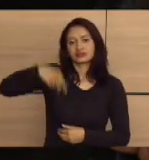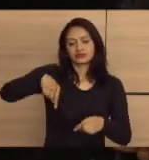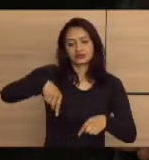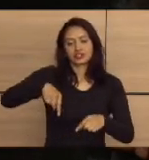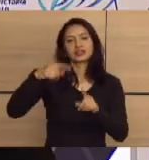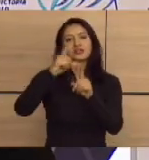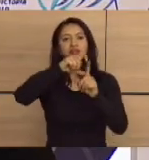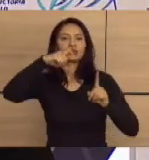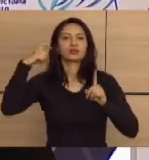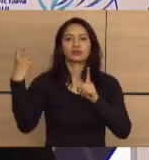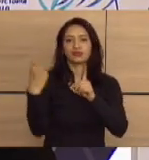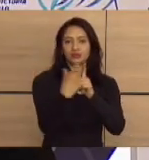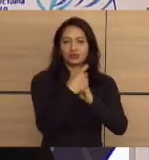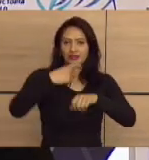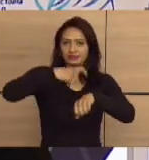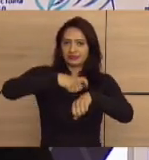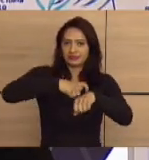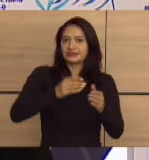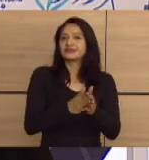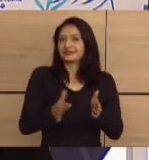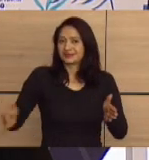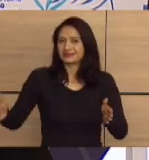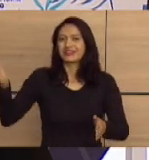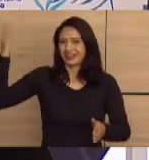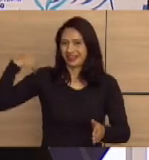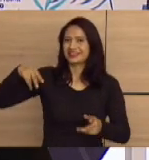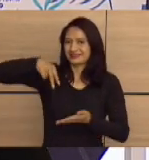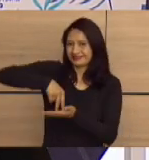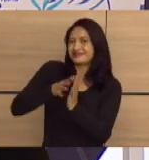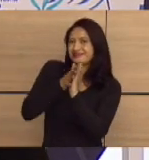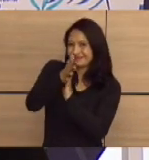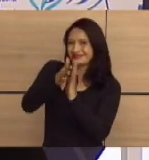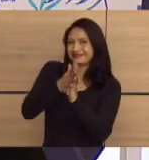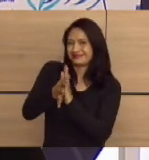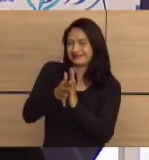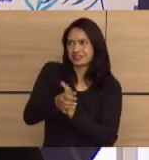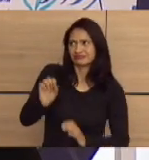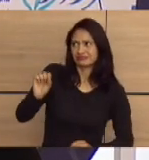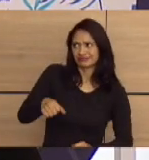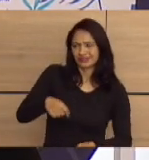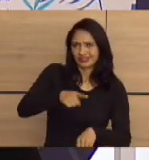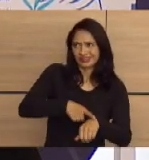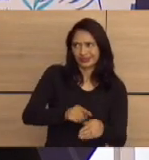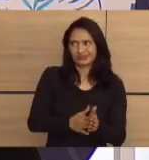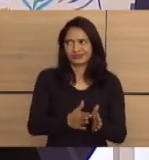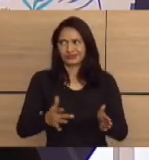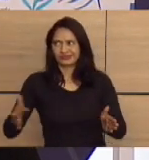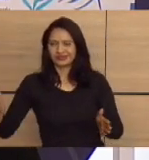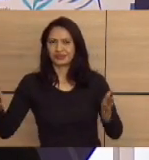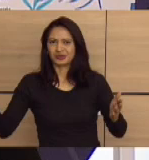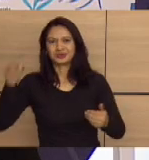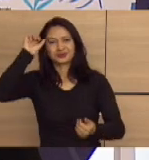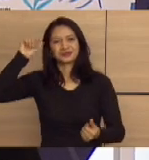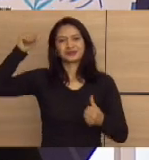con perspectiva del tiempo. Fue una de las afirmaciones muy claves que hicieron nuestros invitados. La memoria